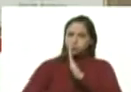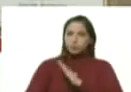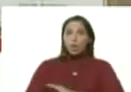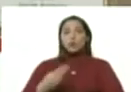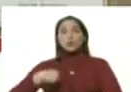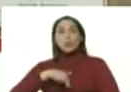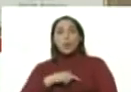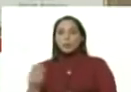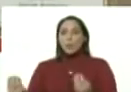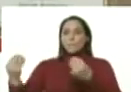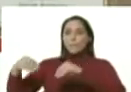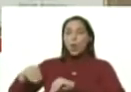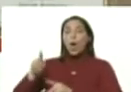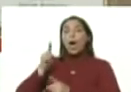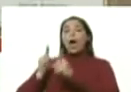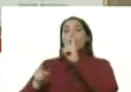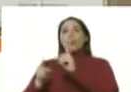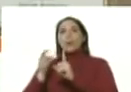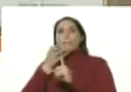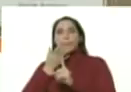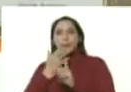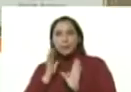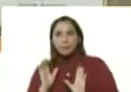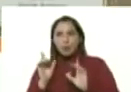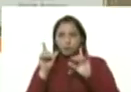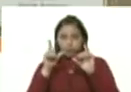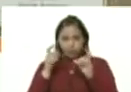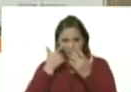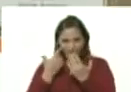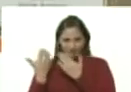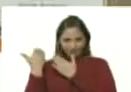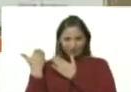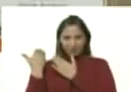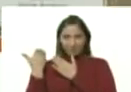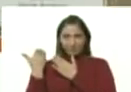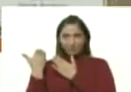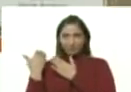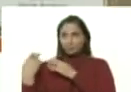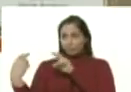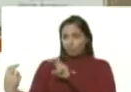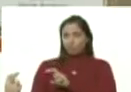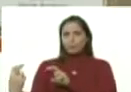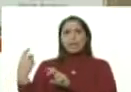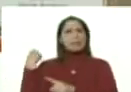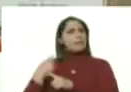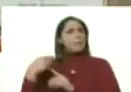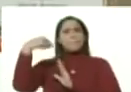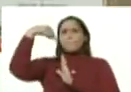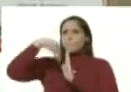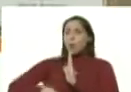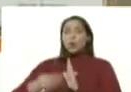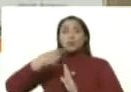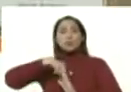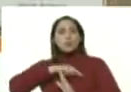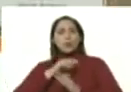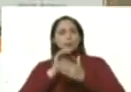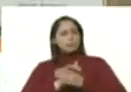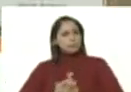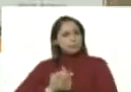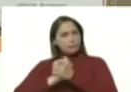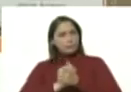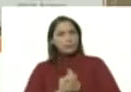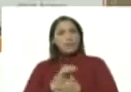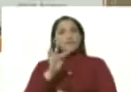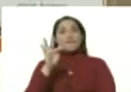nuestras relaciones. Hay algunas imágenes, ahí estamos con el señor Ku, donde tenemos que profundizar nuestra relación aún más con la